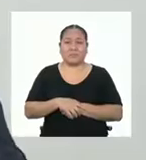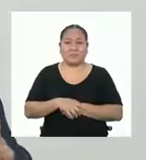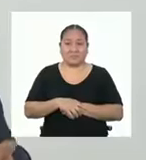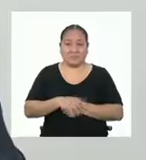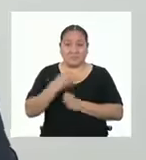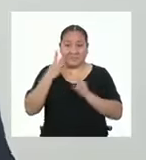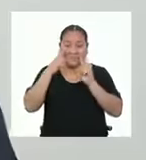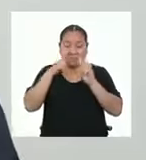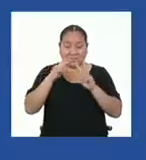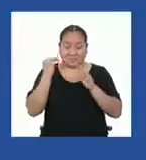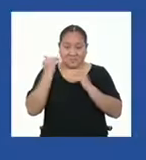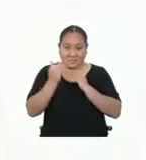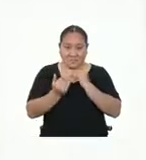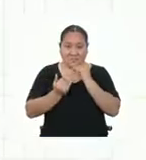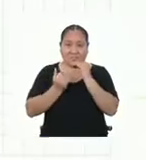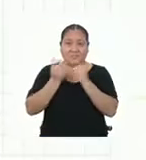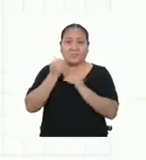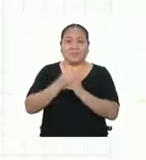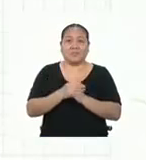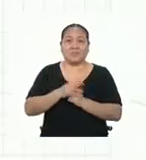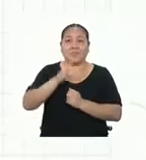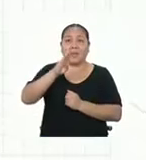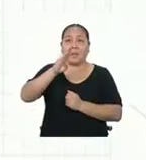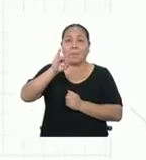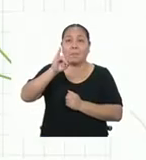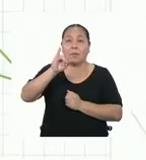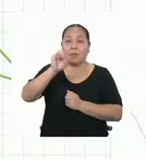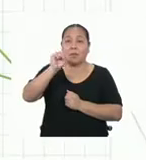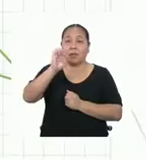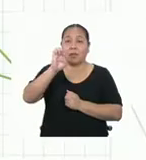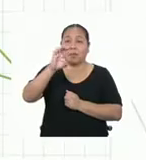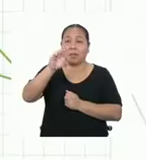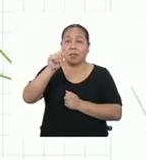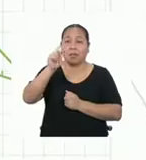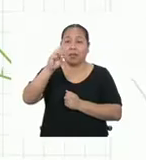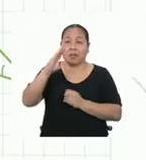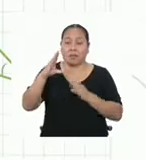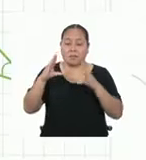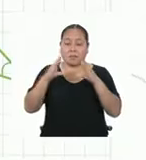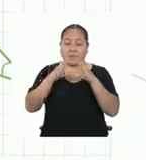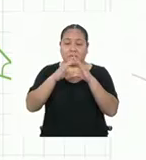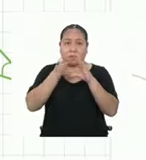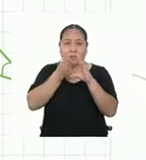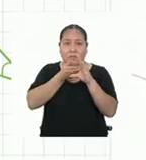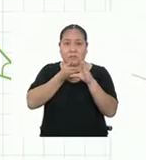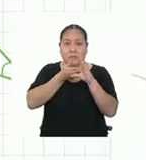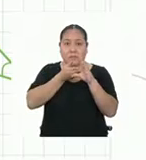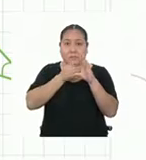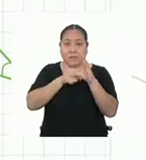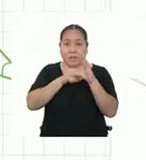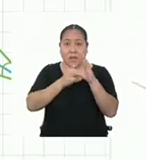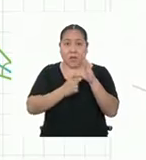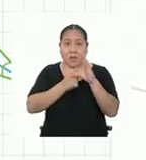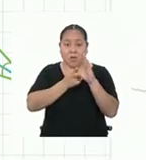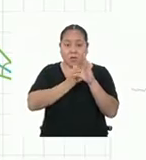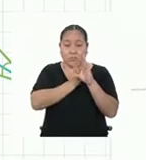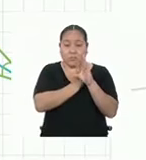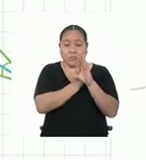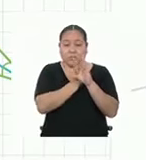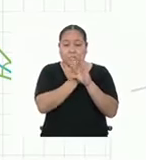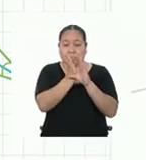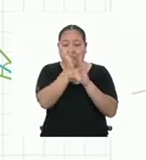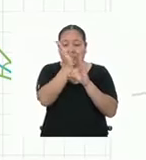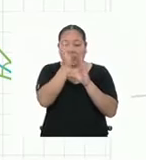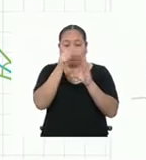Vamos paso a paso Una vicetriz es una semirrecta que parte del vértice de un ángulo Y divide a este